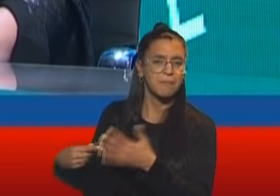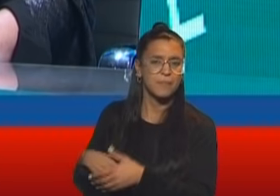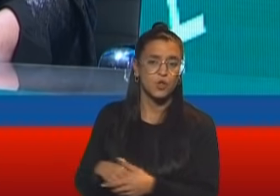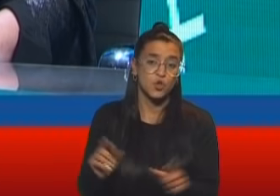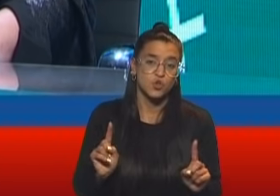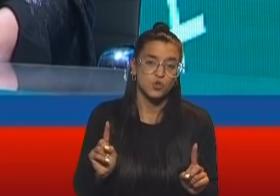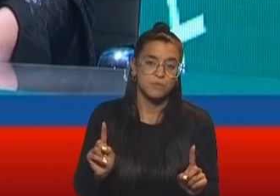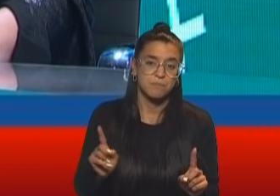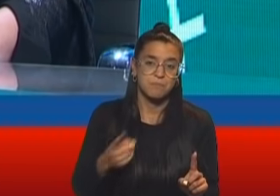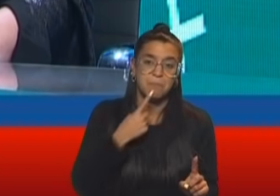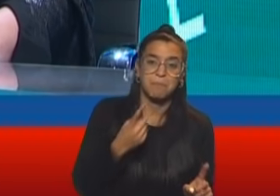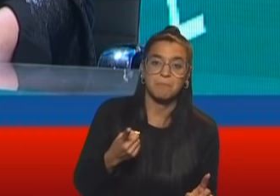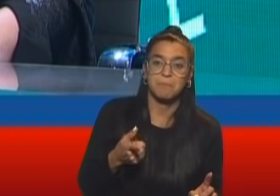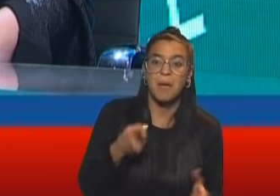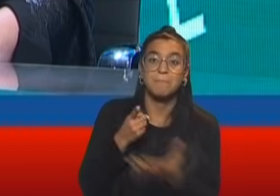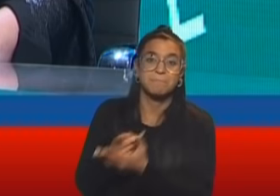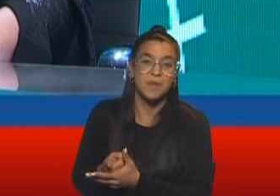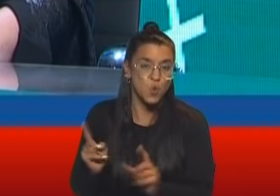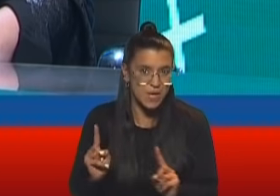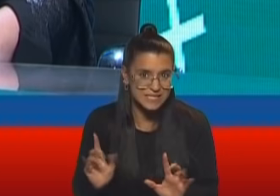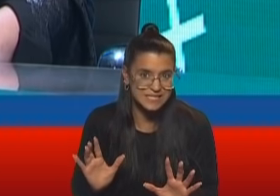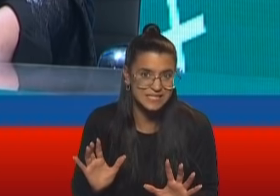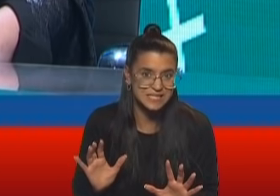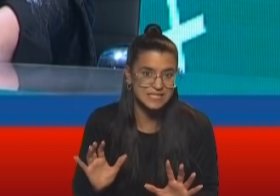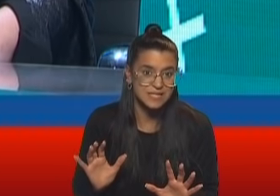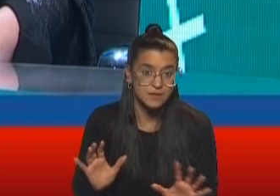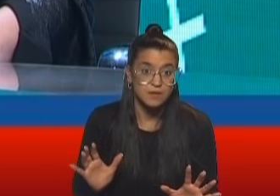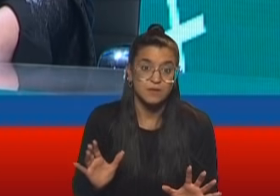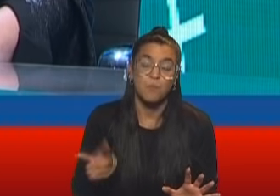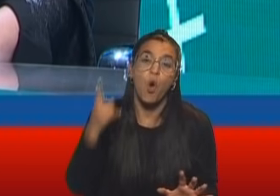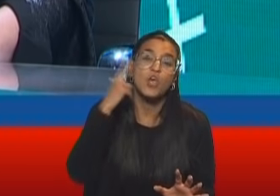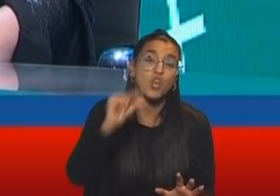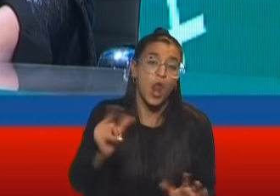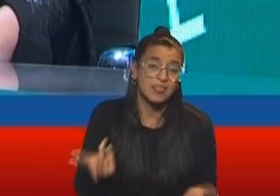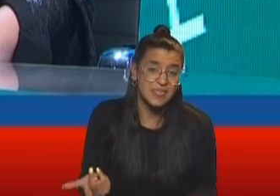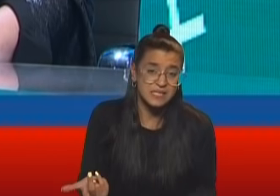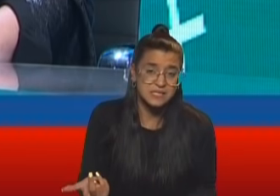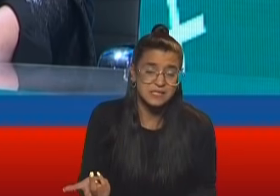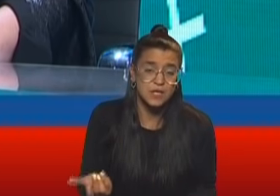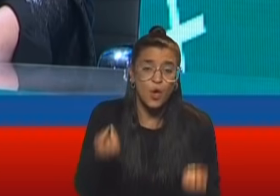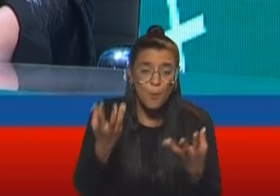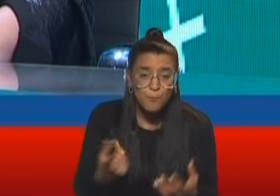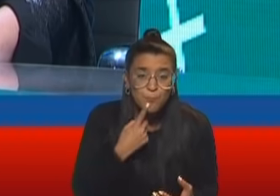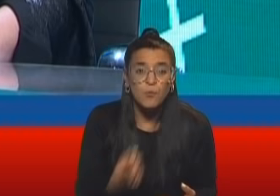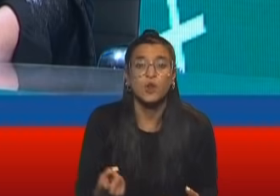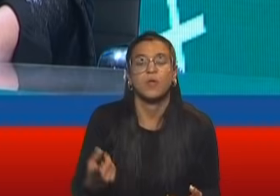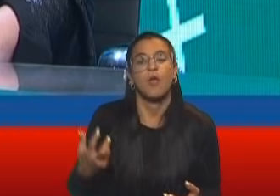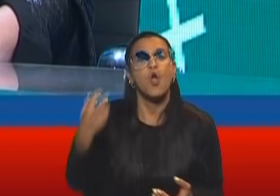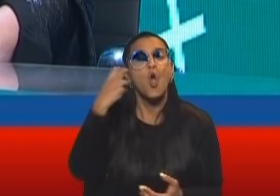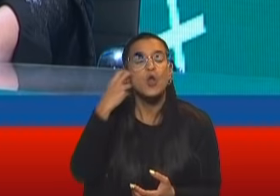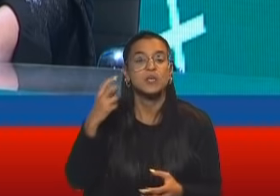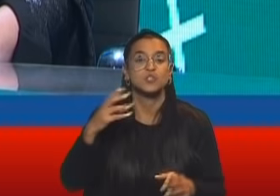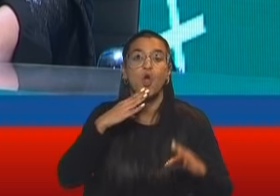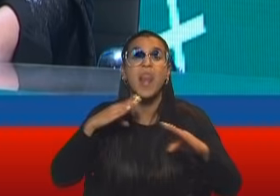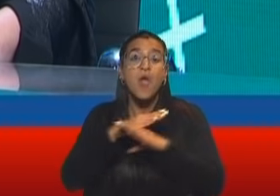No sé si califica como mala palabra. No, perdón, son muy ignorantes, porque cuando en el Congreso de la Lengua el